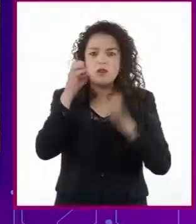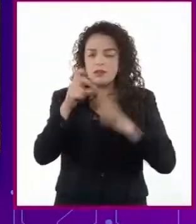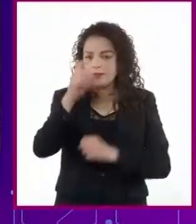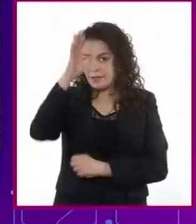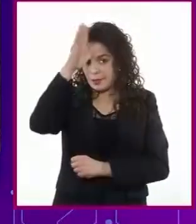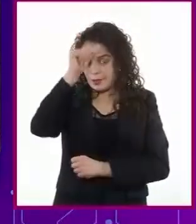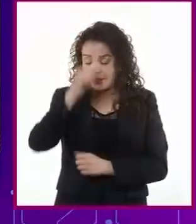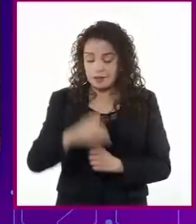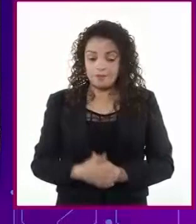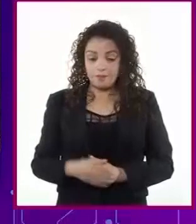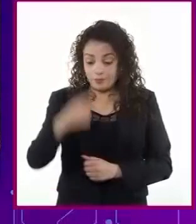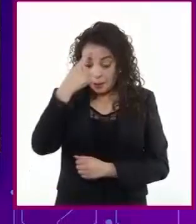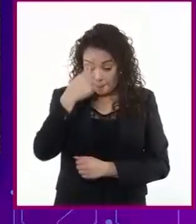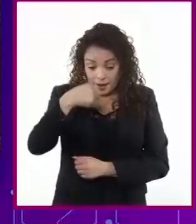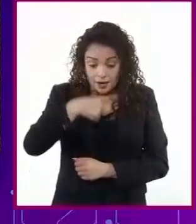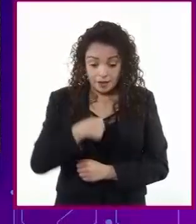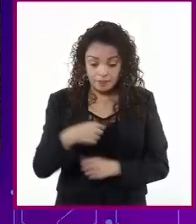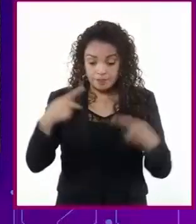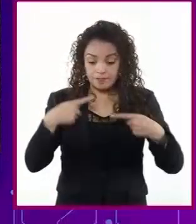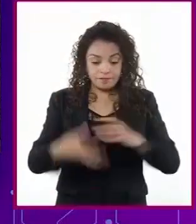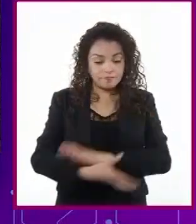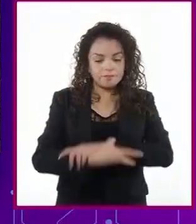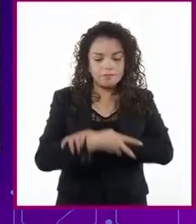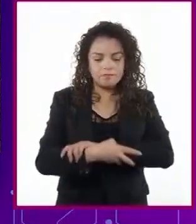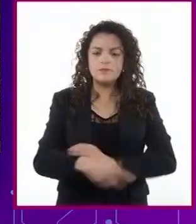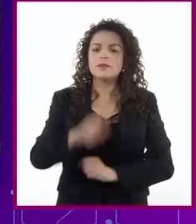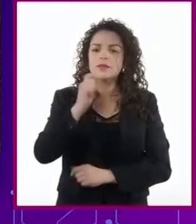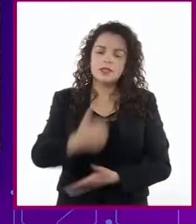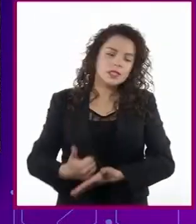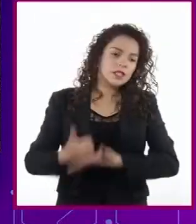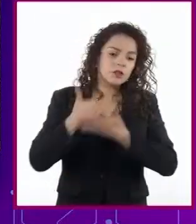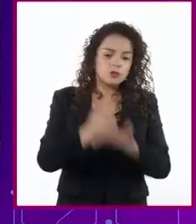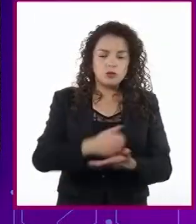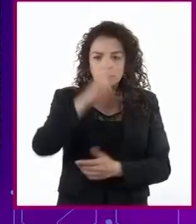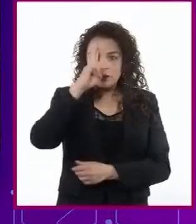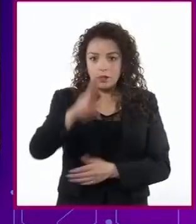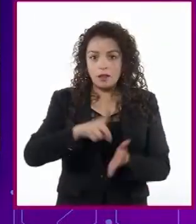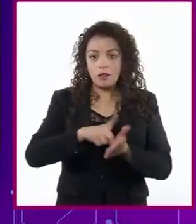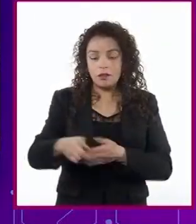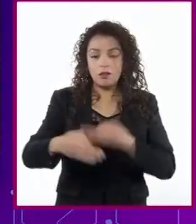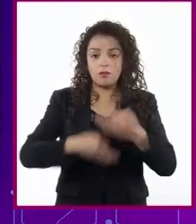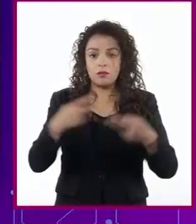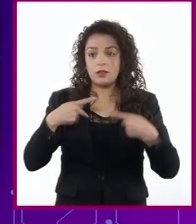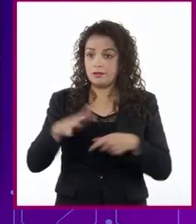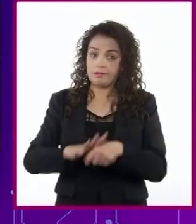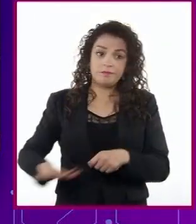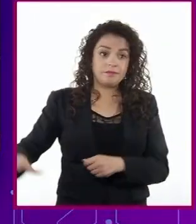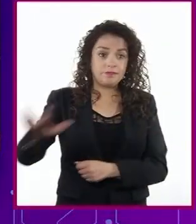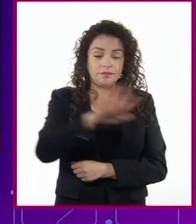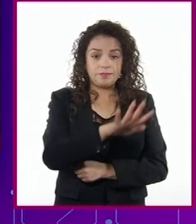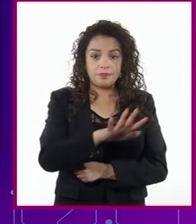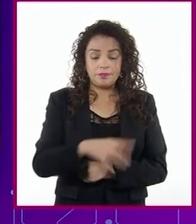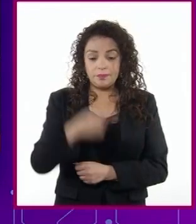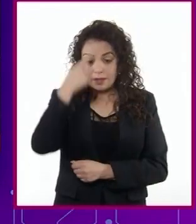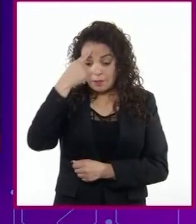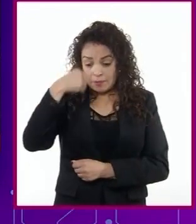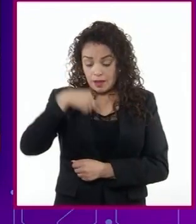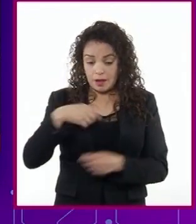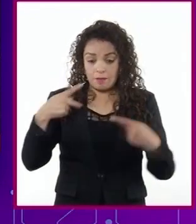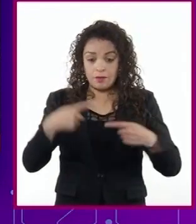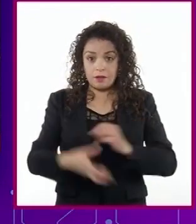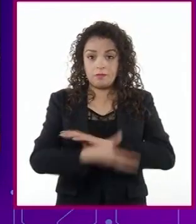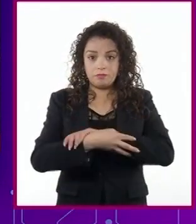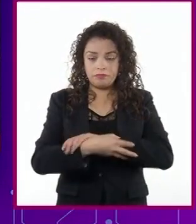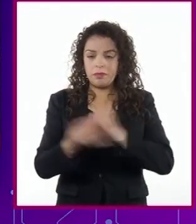Y para mí, una persona solidaria es aquella que ayuda y respeta los derechos de los demás. Para mí, una persona solidaria son como mis